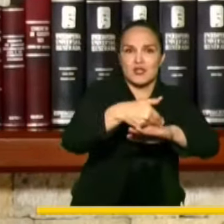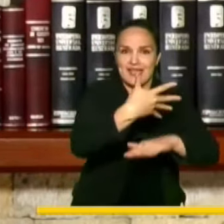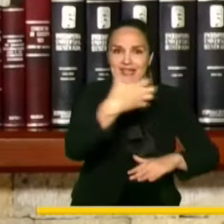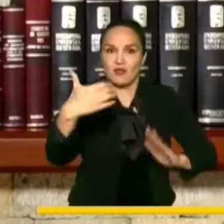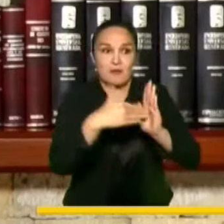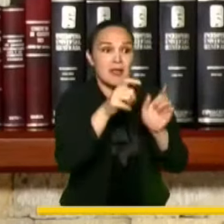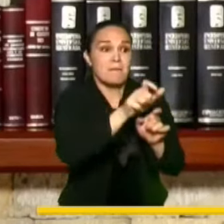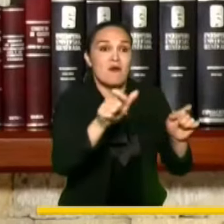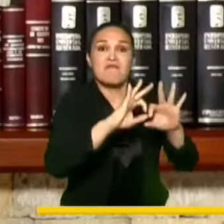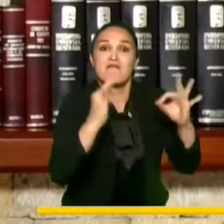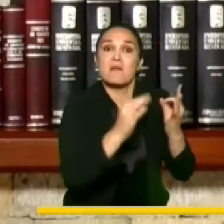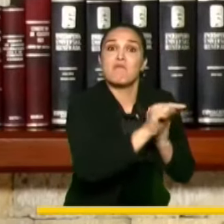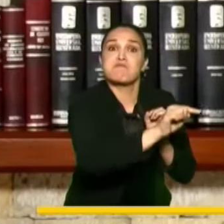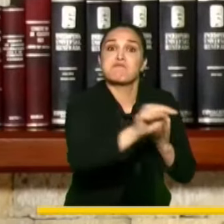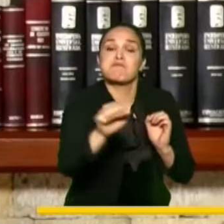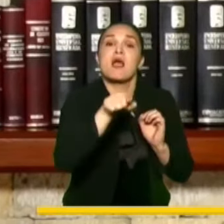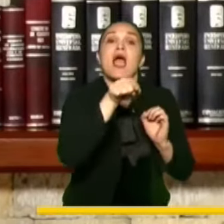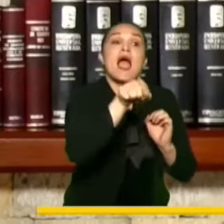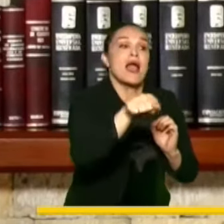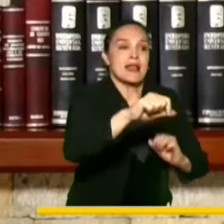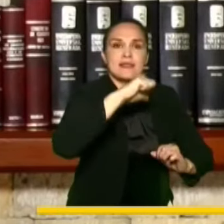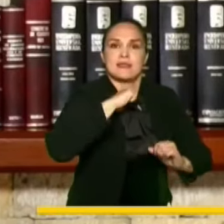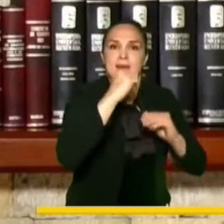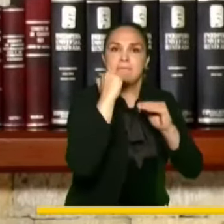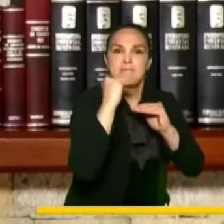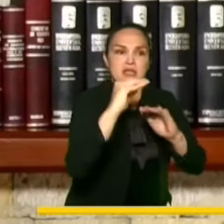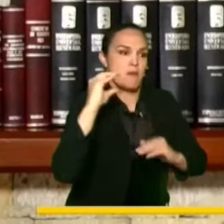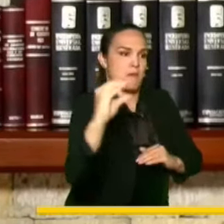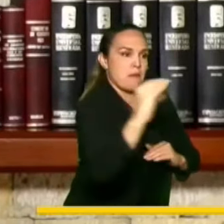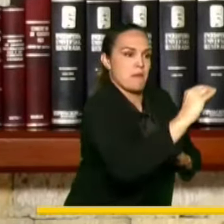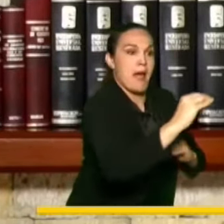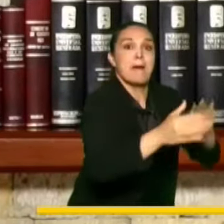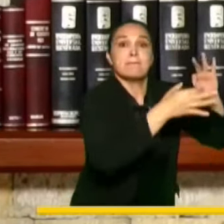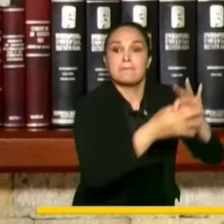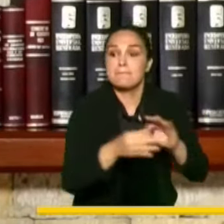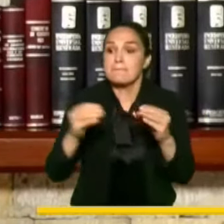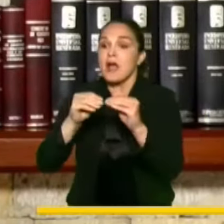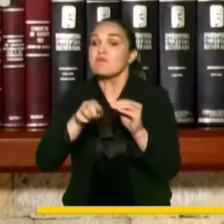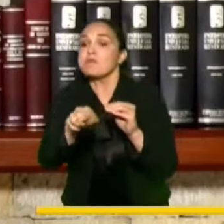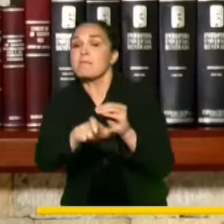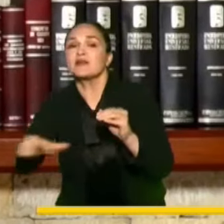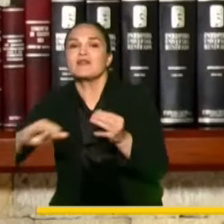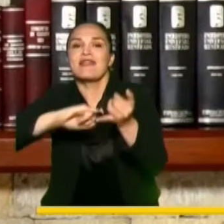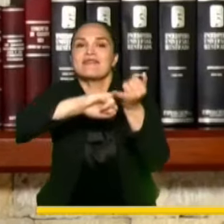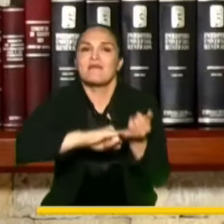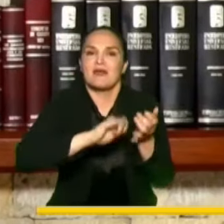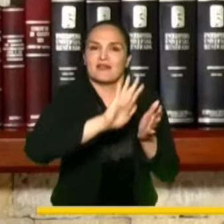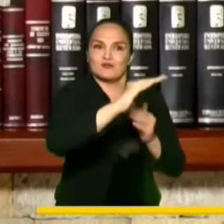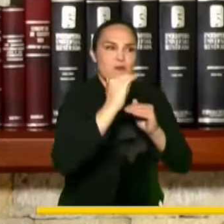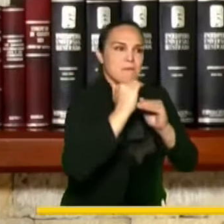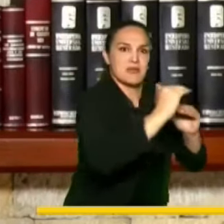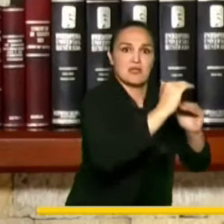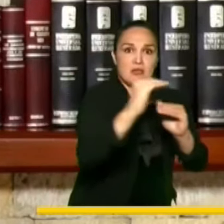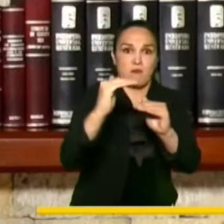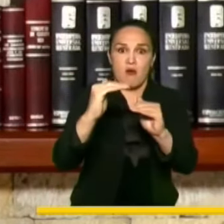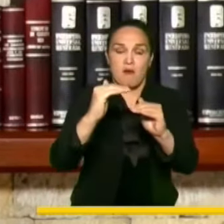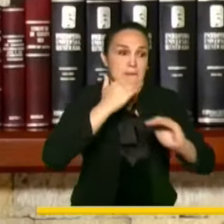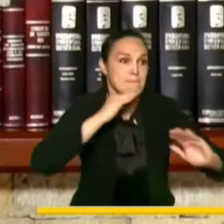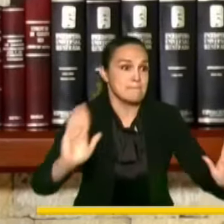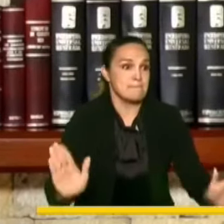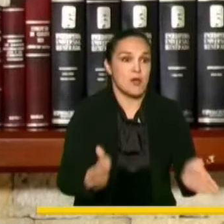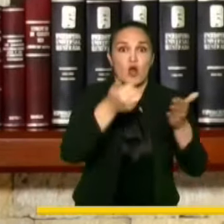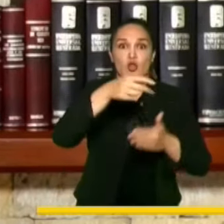son jalonadas por él un 12%. Colombia no había visto eso antes